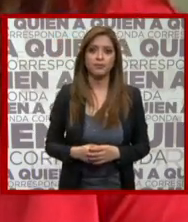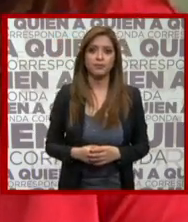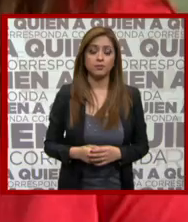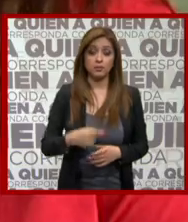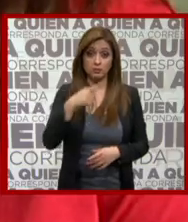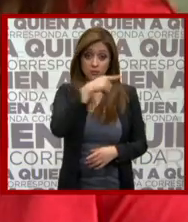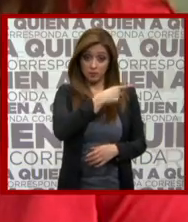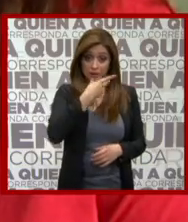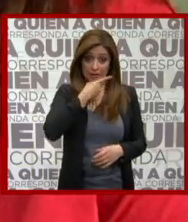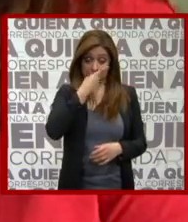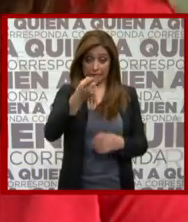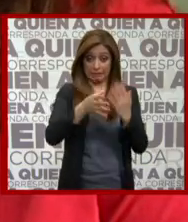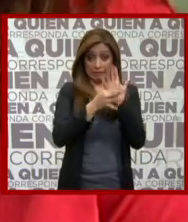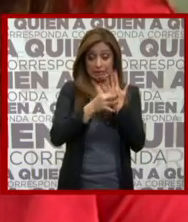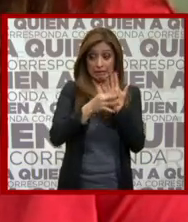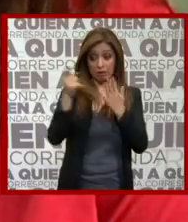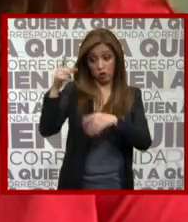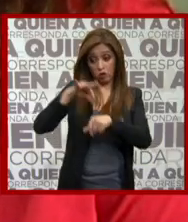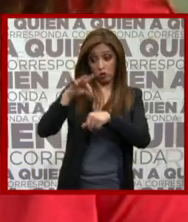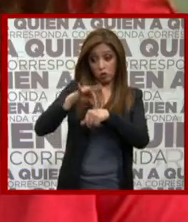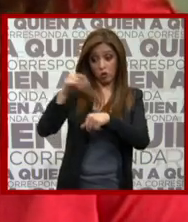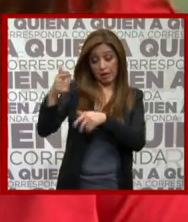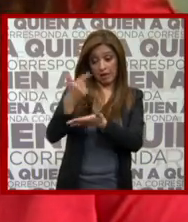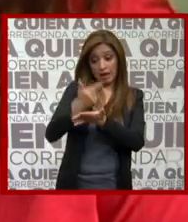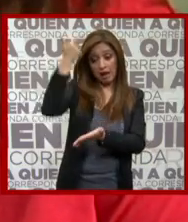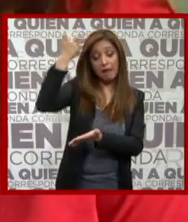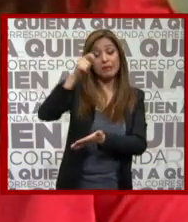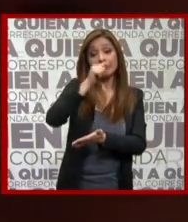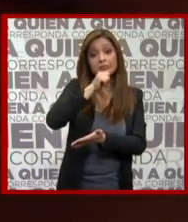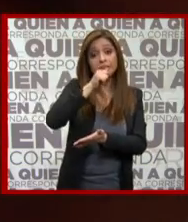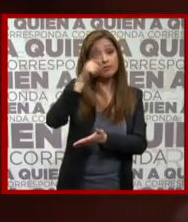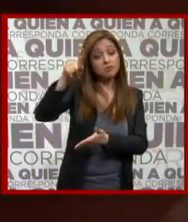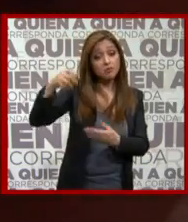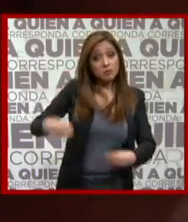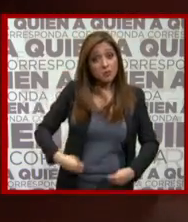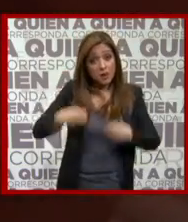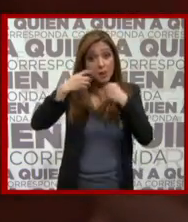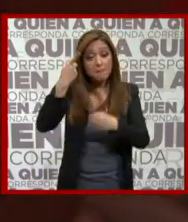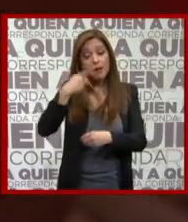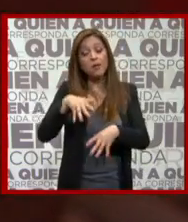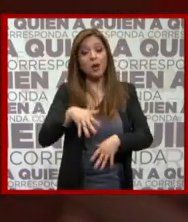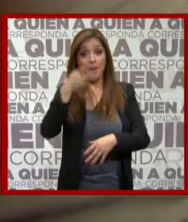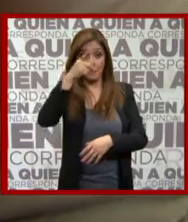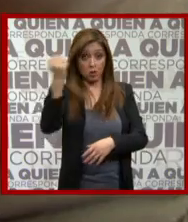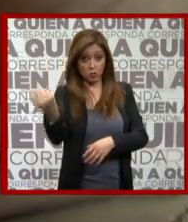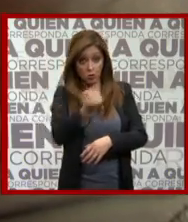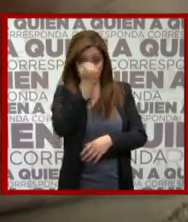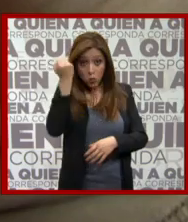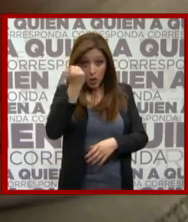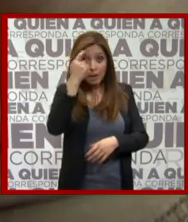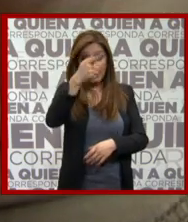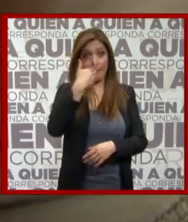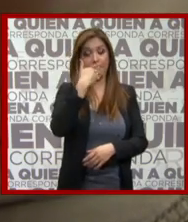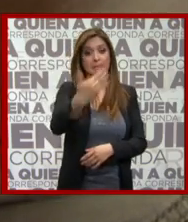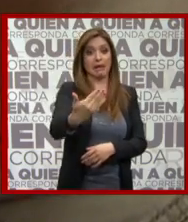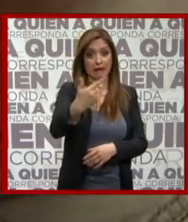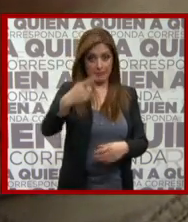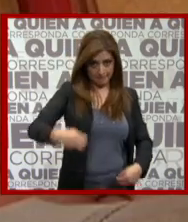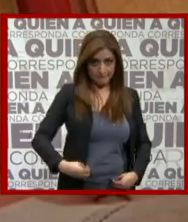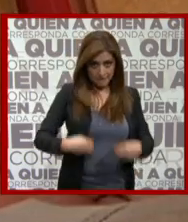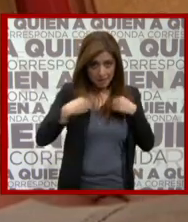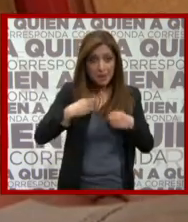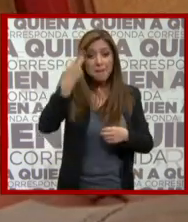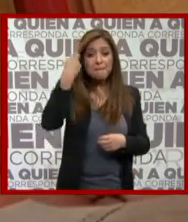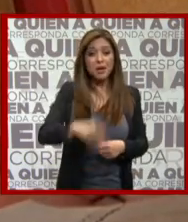no iba a vivir y que si vivía iba a quedar en estado vegetativo. Aunque milagrosamente salvó la vida, el golpe dejó secuelas en su organismo. Un